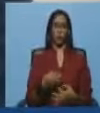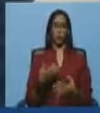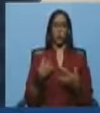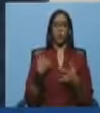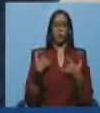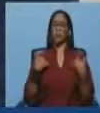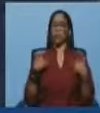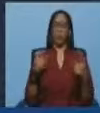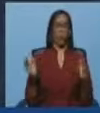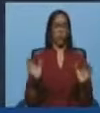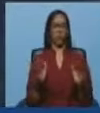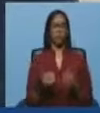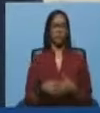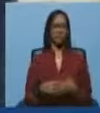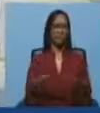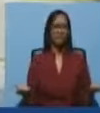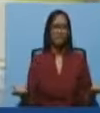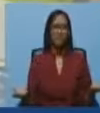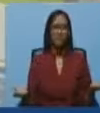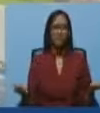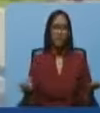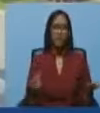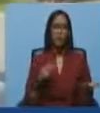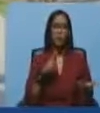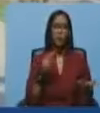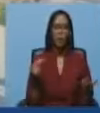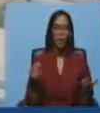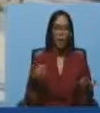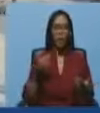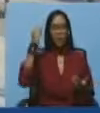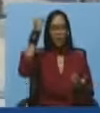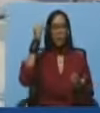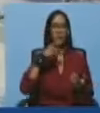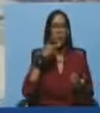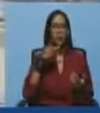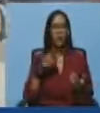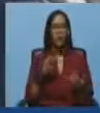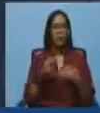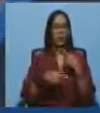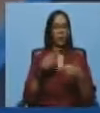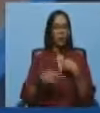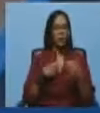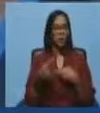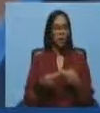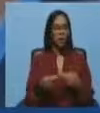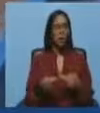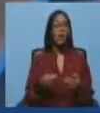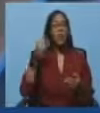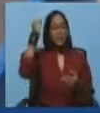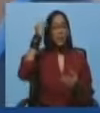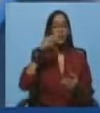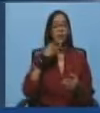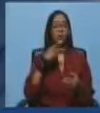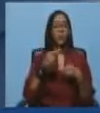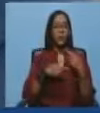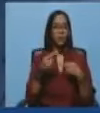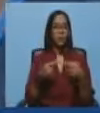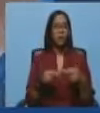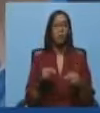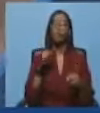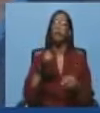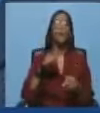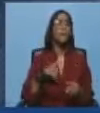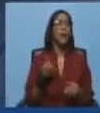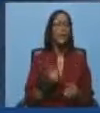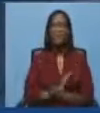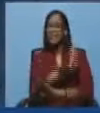tiene que hacer no sé cosa. Y eso no es una concepción revolucionaria de la política. La concepción revolucionaria de la política, compadre, usted puede estar en